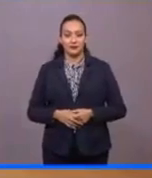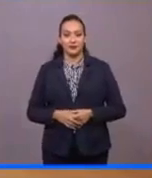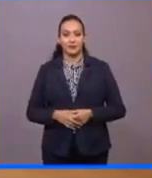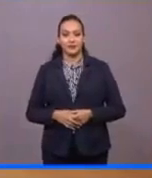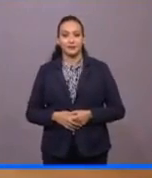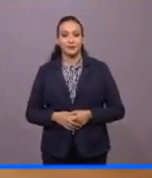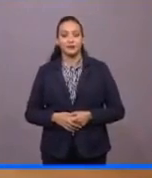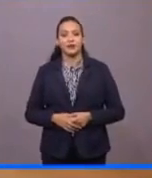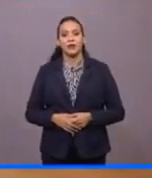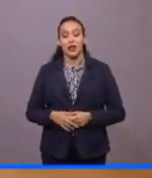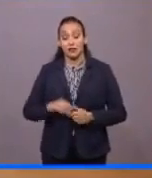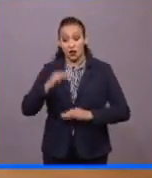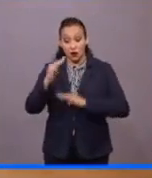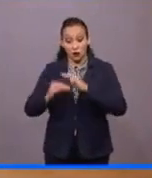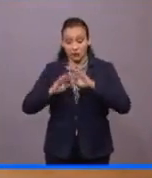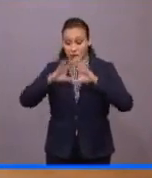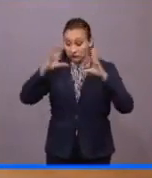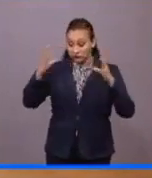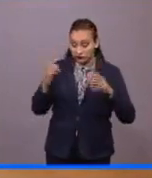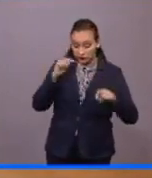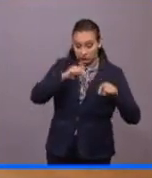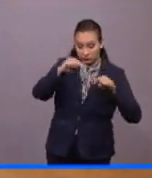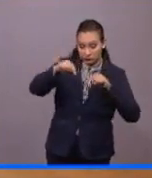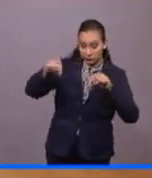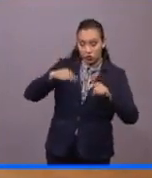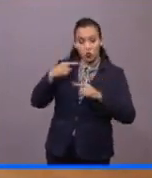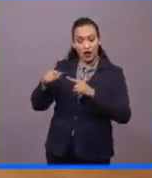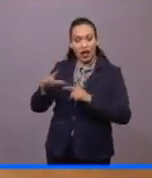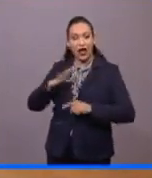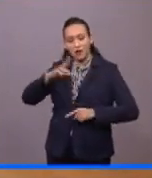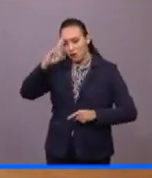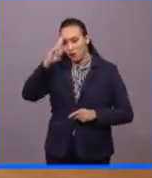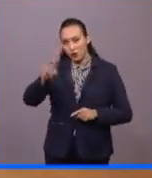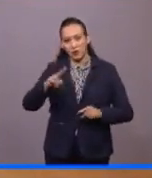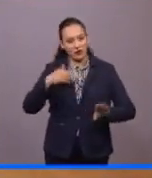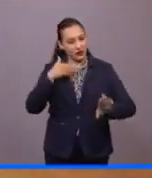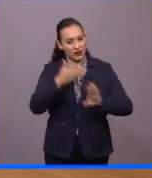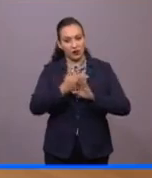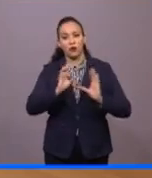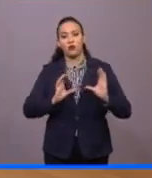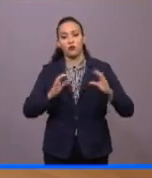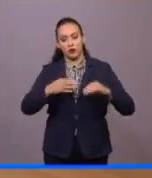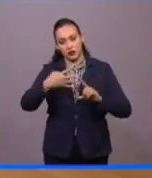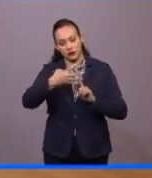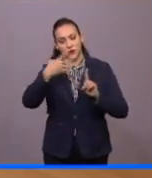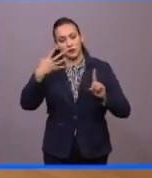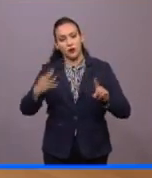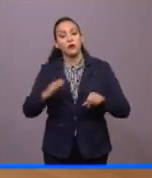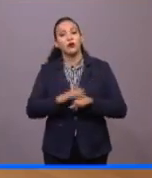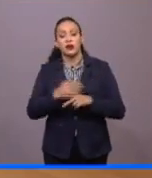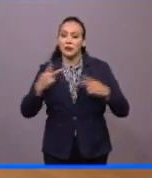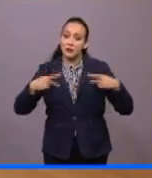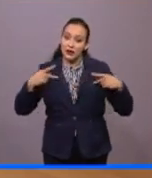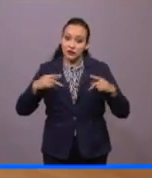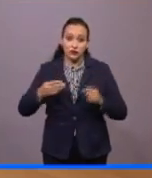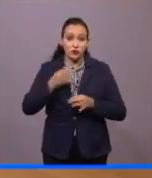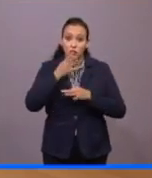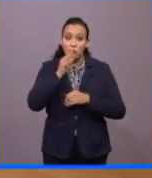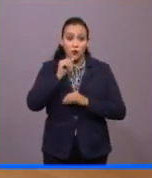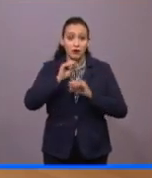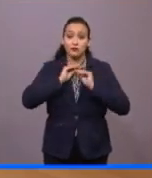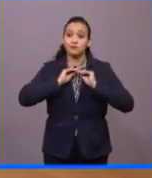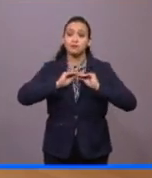Y en distintas partes del mundo persiste la prohibición a personas de la comunidad LGBT de publicar contenido en